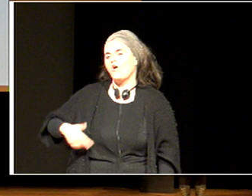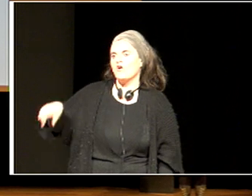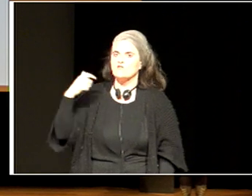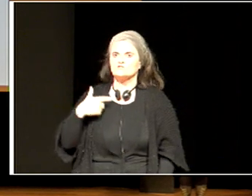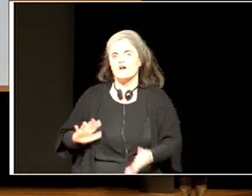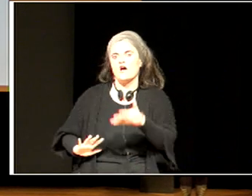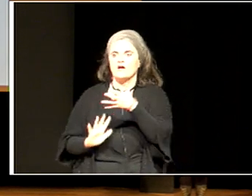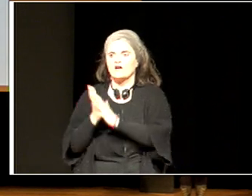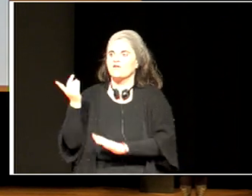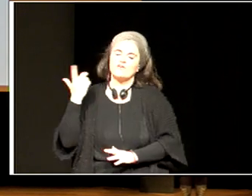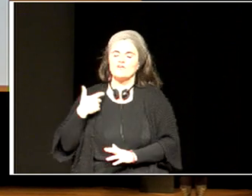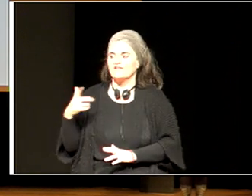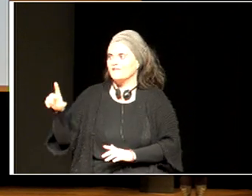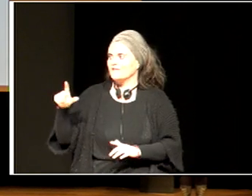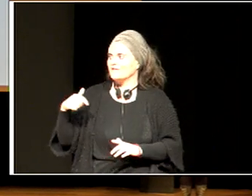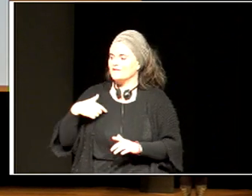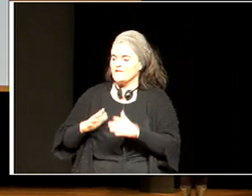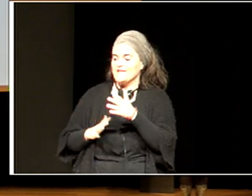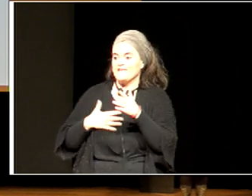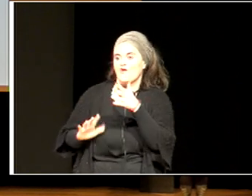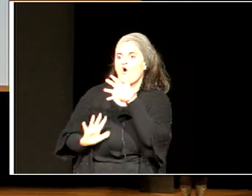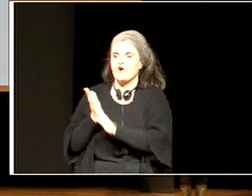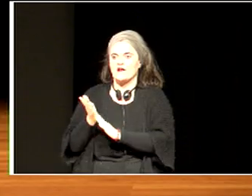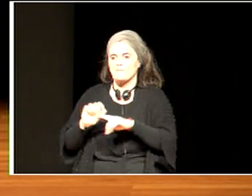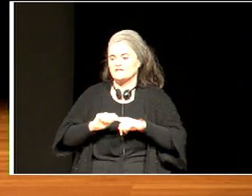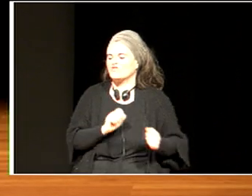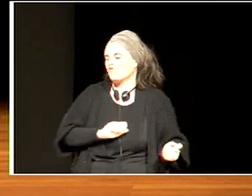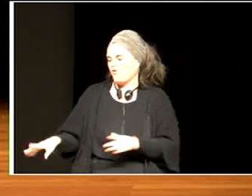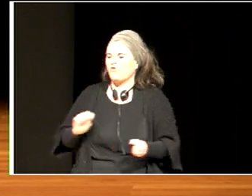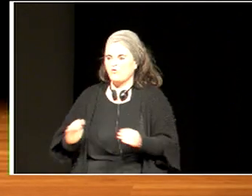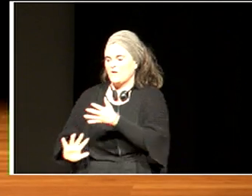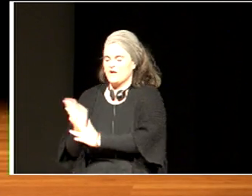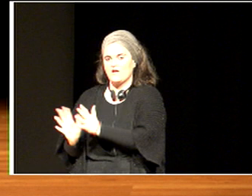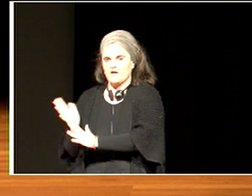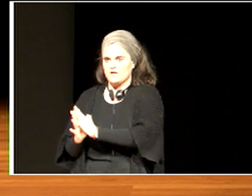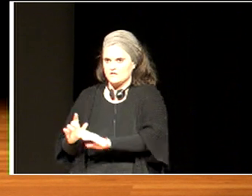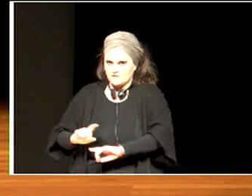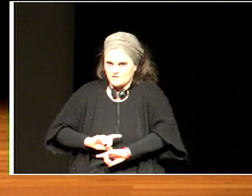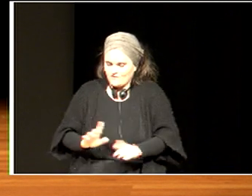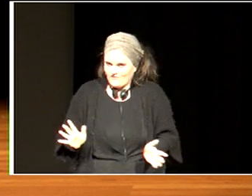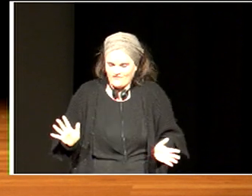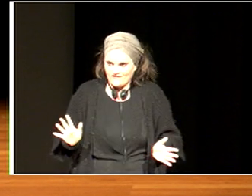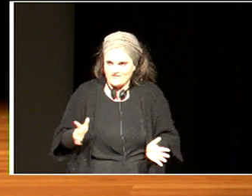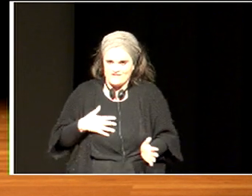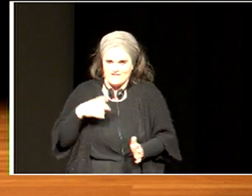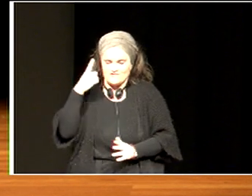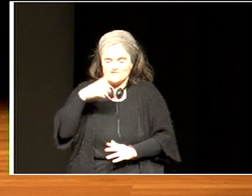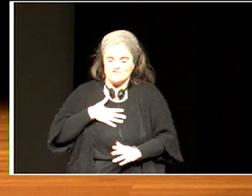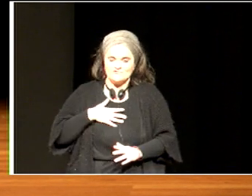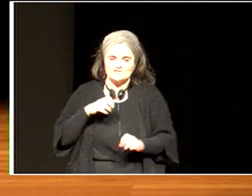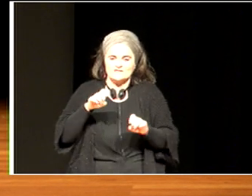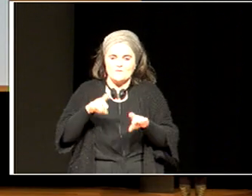tirar con los materiales que yo sé que no que el personal docente somos sobre todo tipo vaca